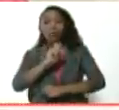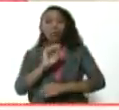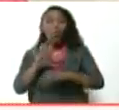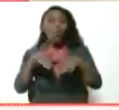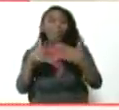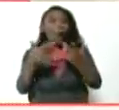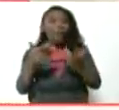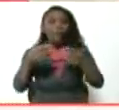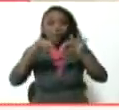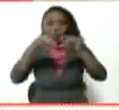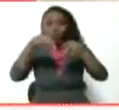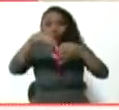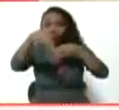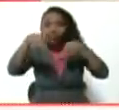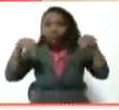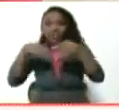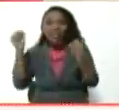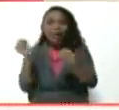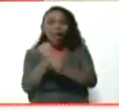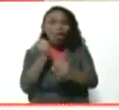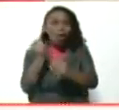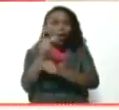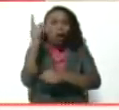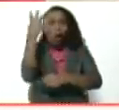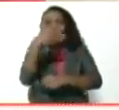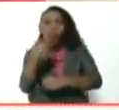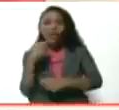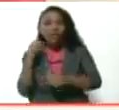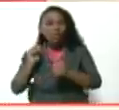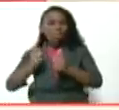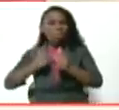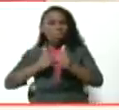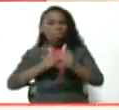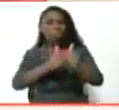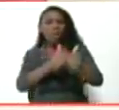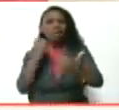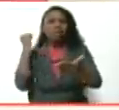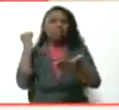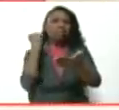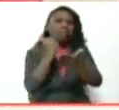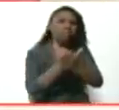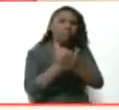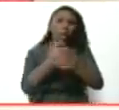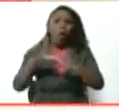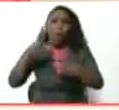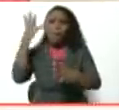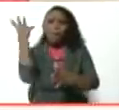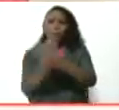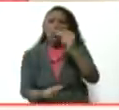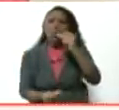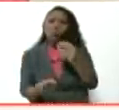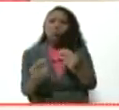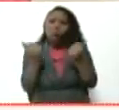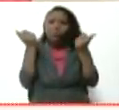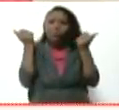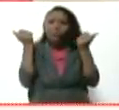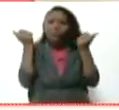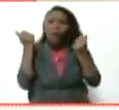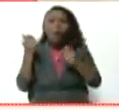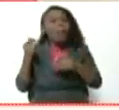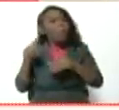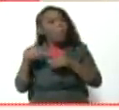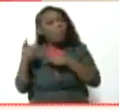muchachos, muchachas, trabajadores, campesinos, fueron perseguidos, asesinados, desaparecidos por